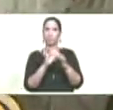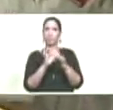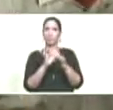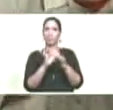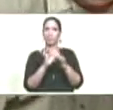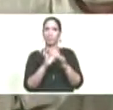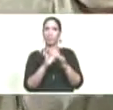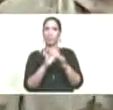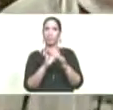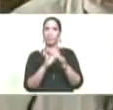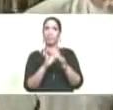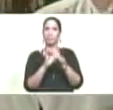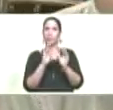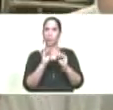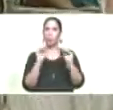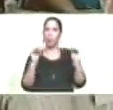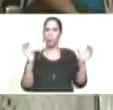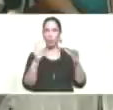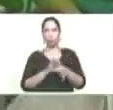Unitaria.